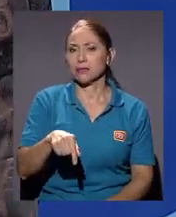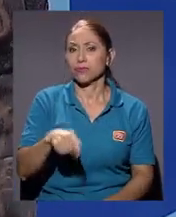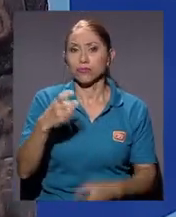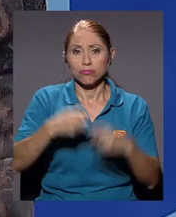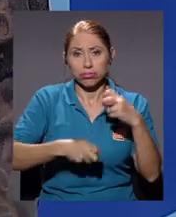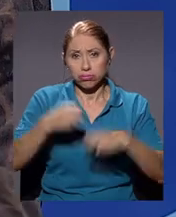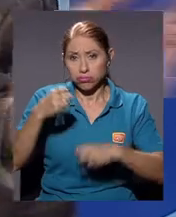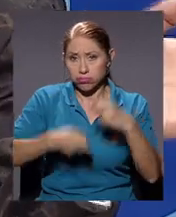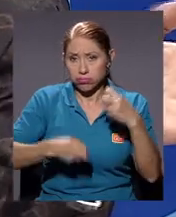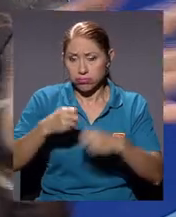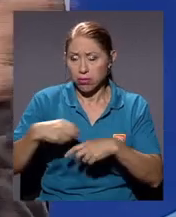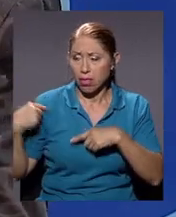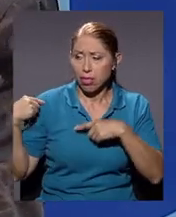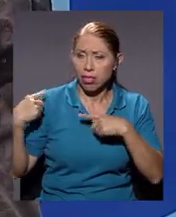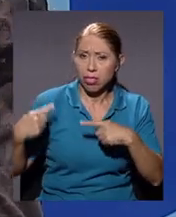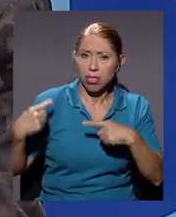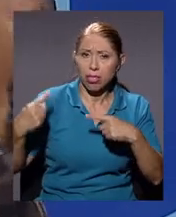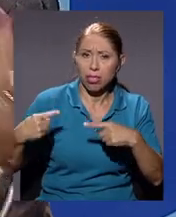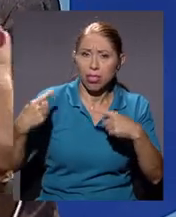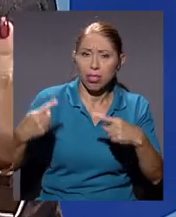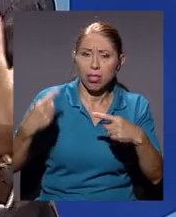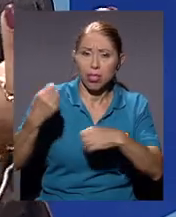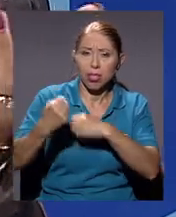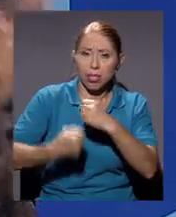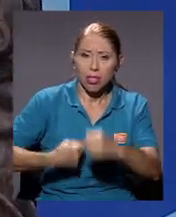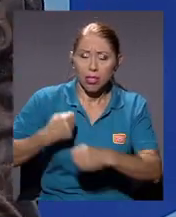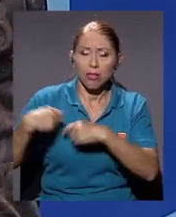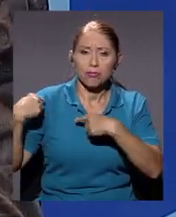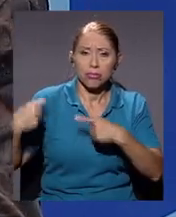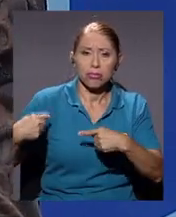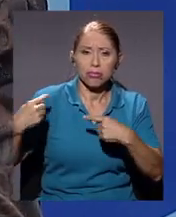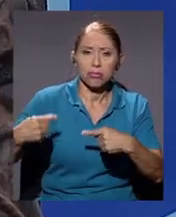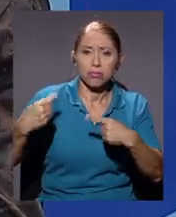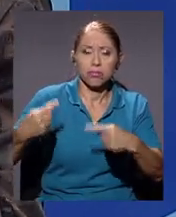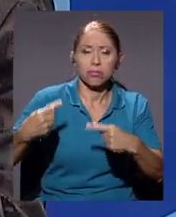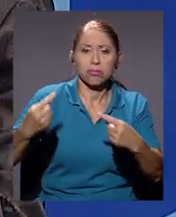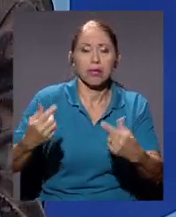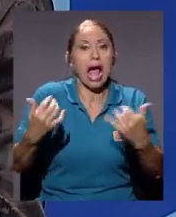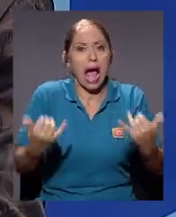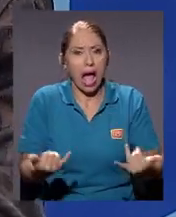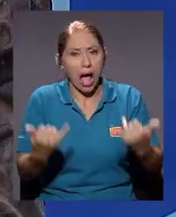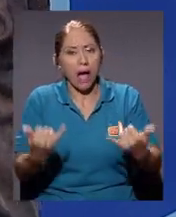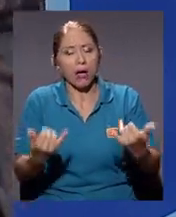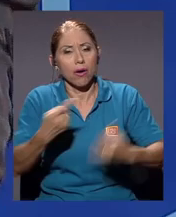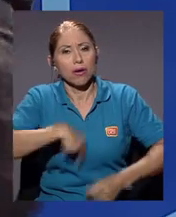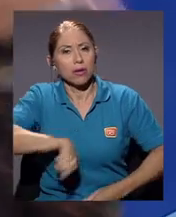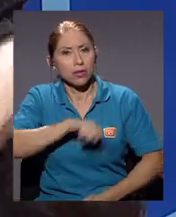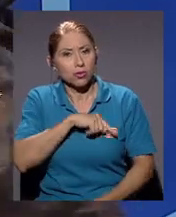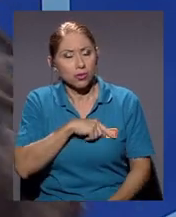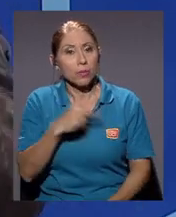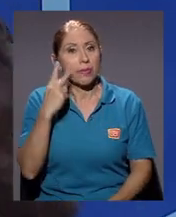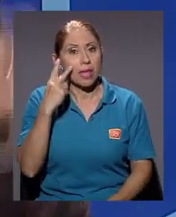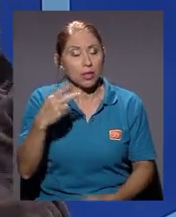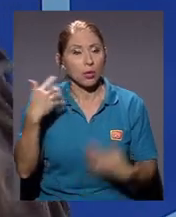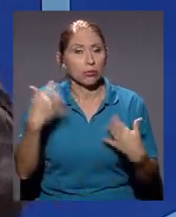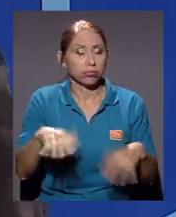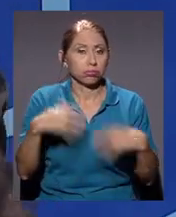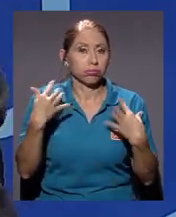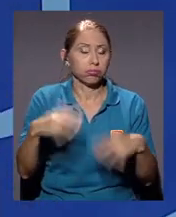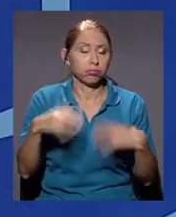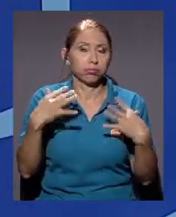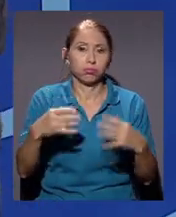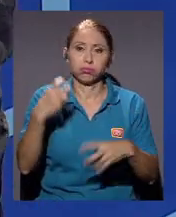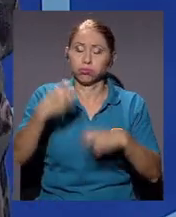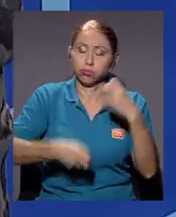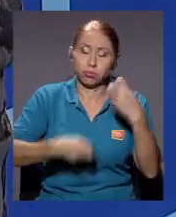un problema que se ha venido gestando a lo largo de varias décadas verdad y que ahorita estamos ya viendo en su gran enormidad